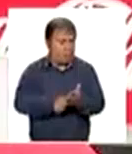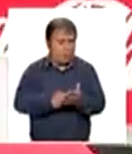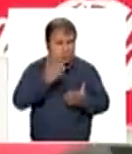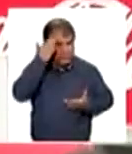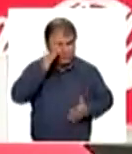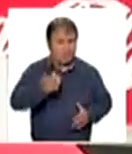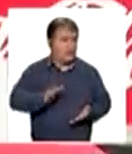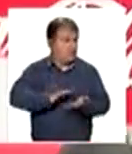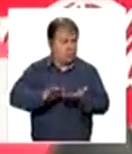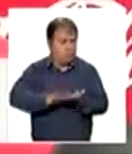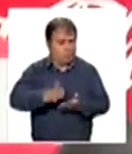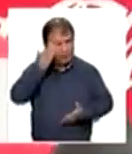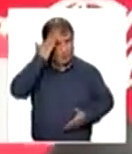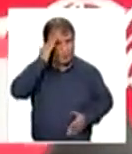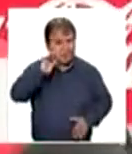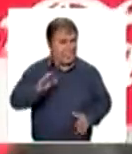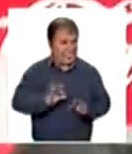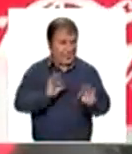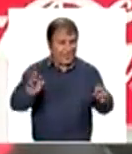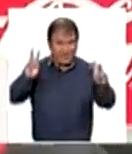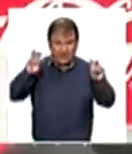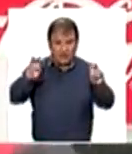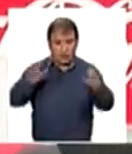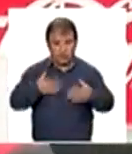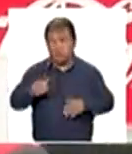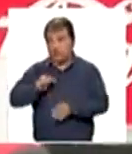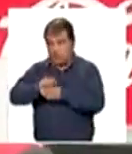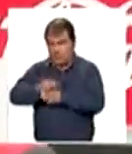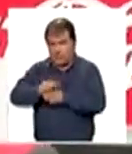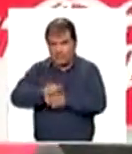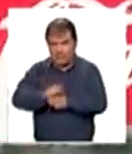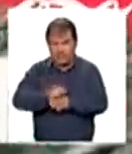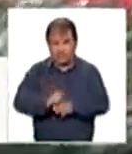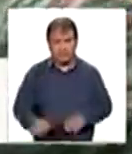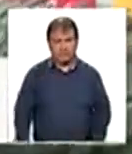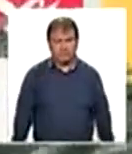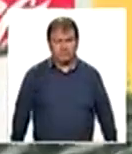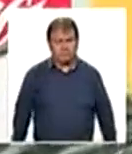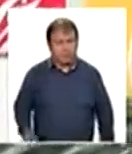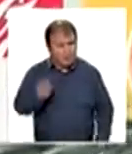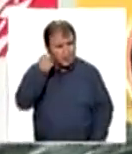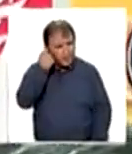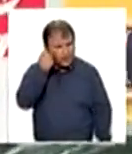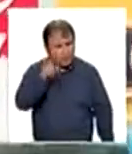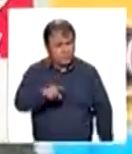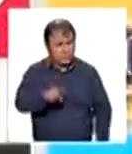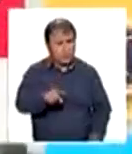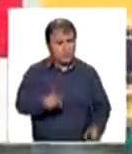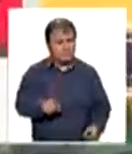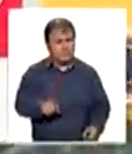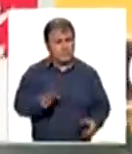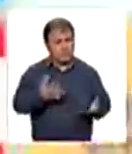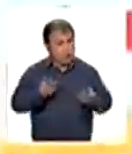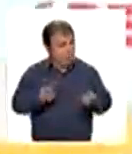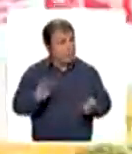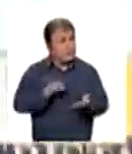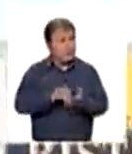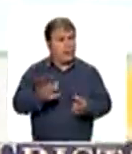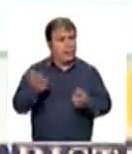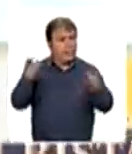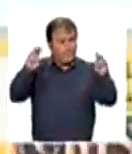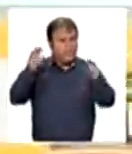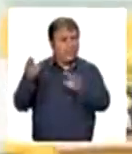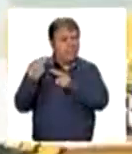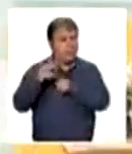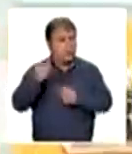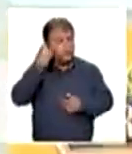No sé, hermano, disculpen, pero no sé nada del tema, yo estaba entrenando. Pero entiendo que, insisto, es un tema irresponsable hablar sobre el